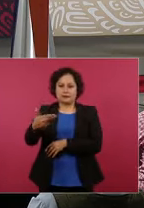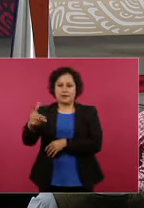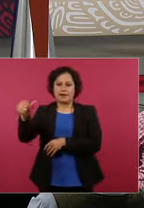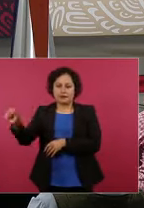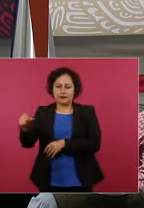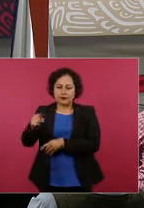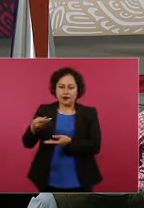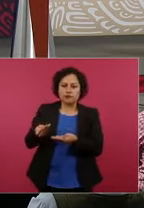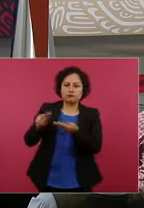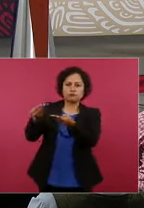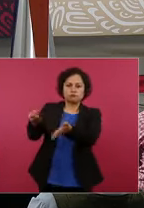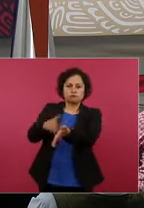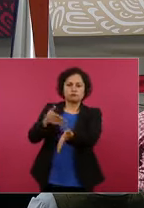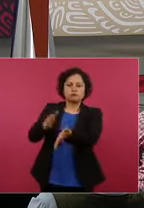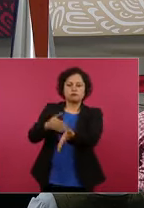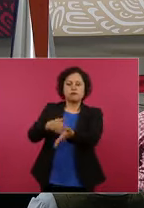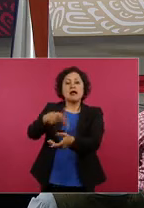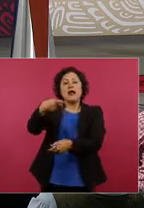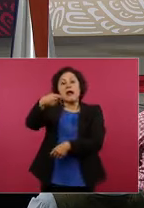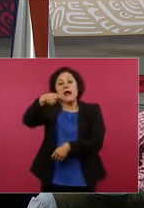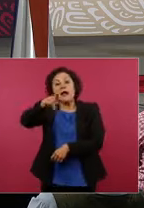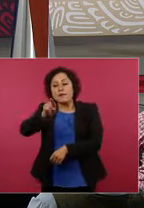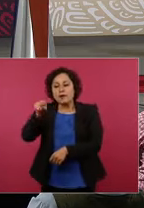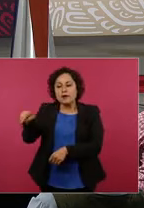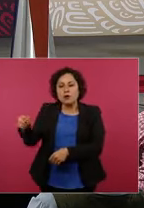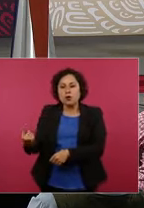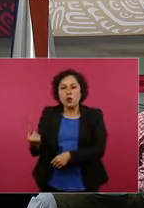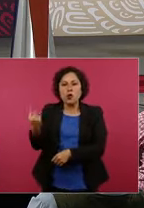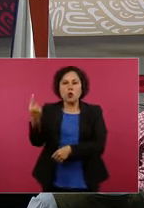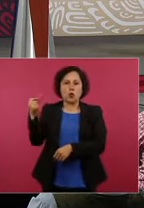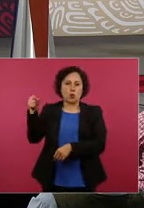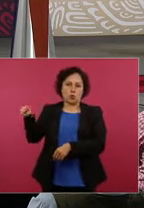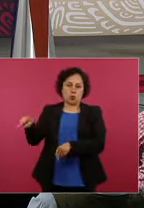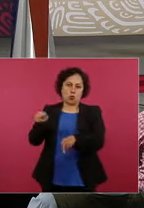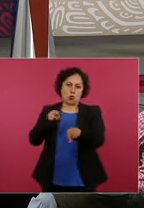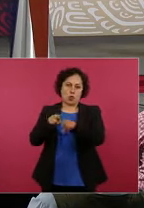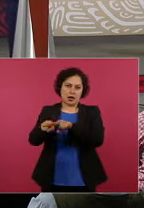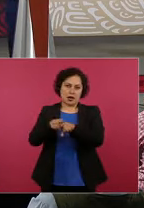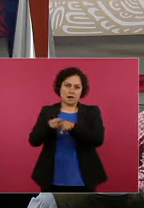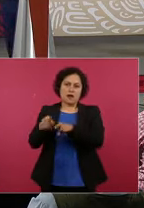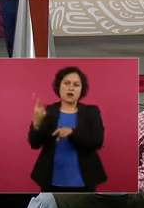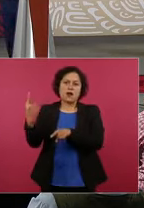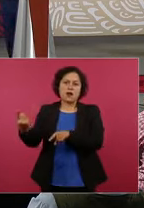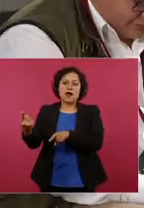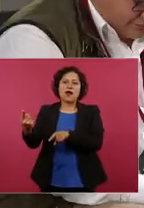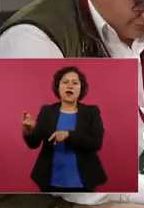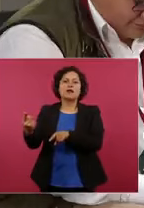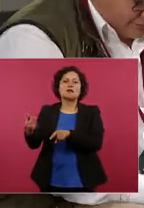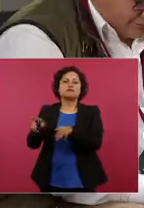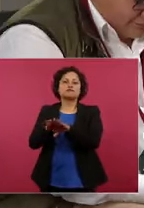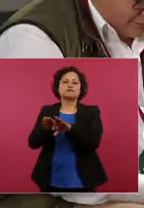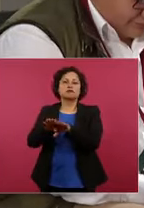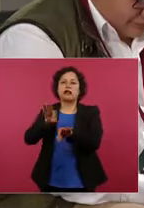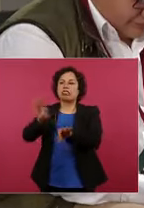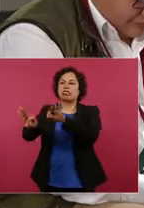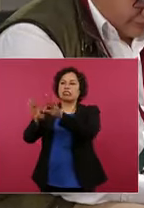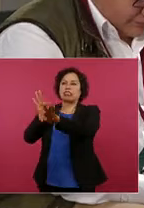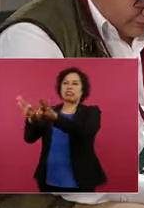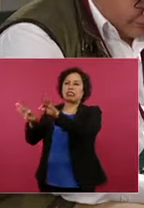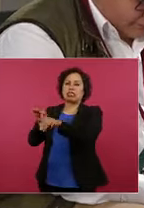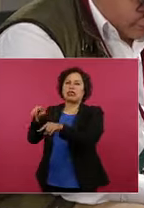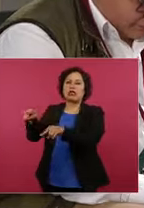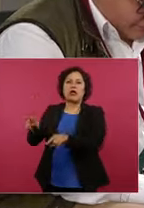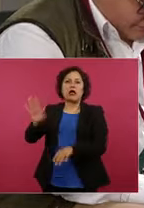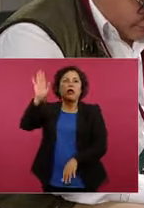que estaba provocando el caos era el hermano que se hacía pasar por el apoderado, que ya quedó